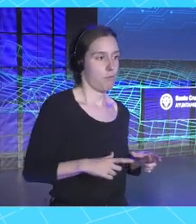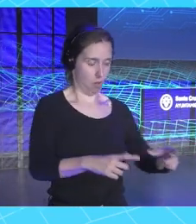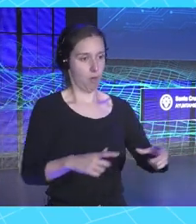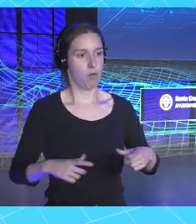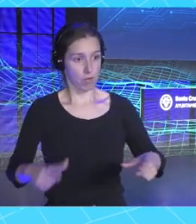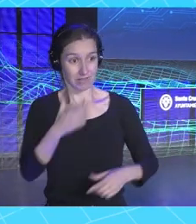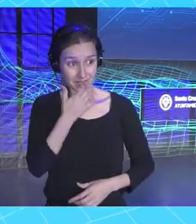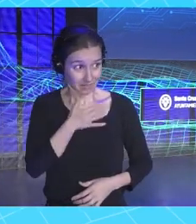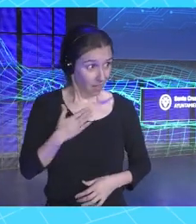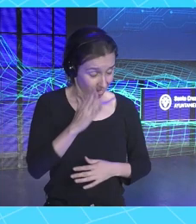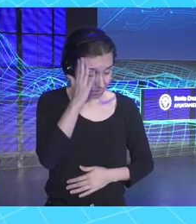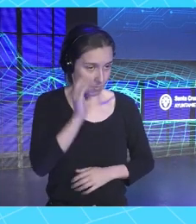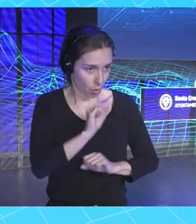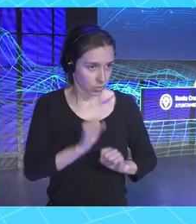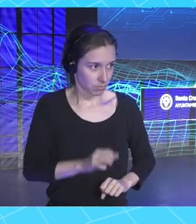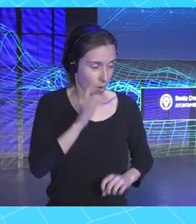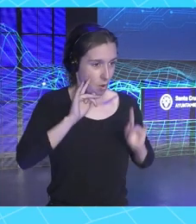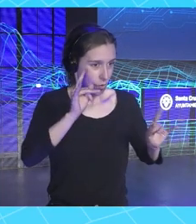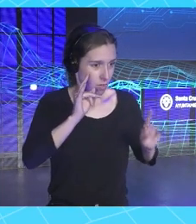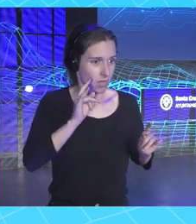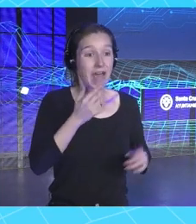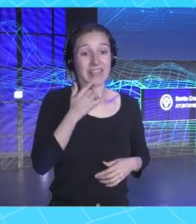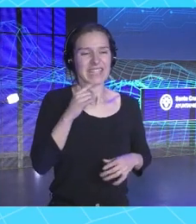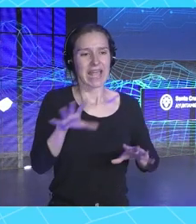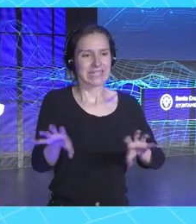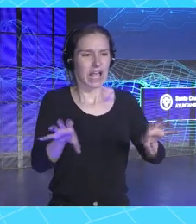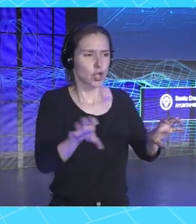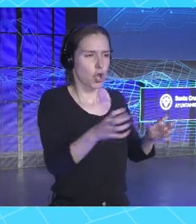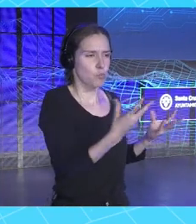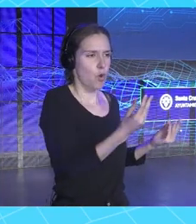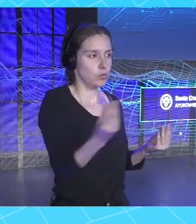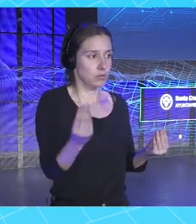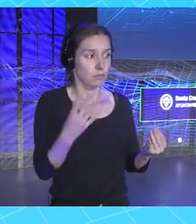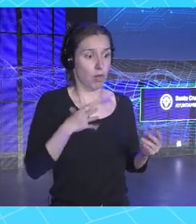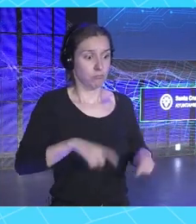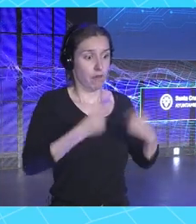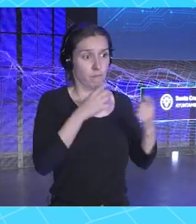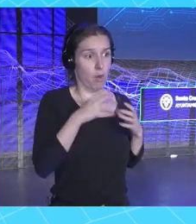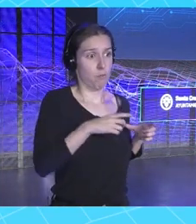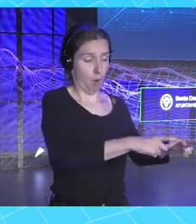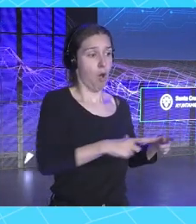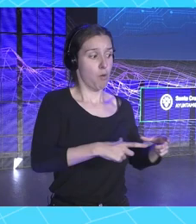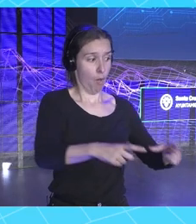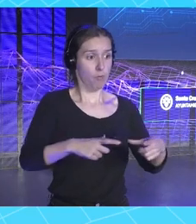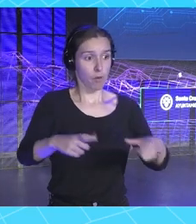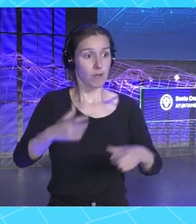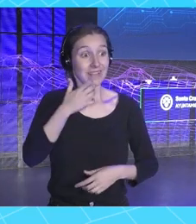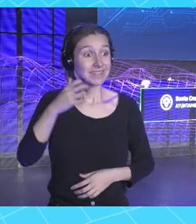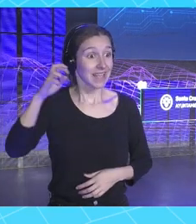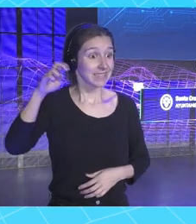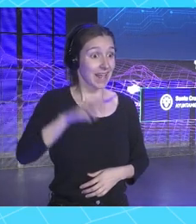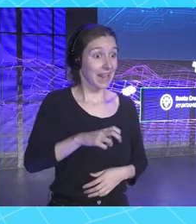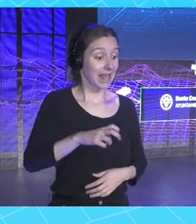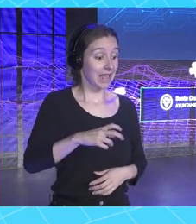entender imposible dice no tiene mogollón de sensores Pues no sé dónde están los sensores habrán roto de los golpes con la pared y si veo unas escaleras